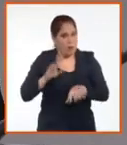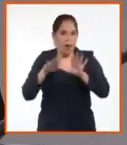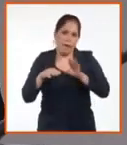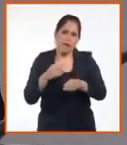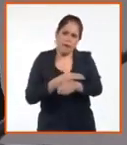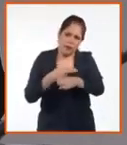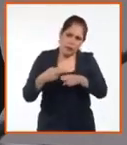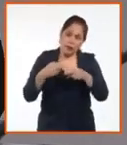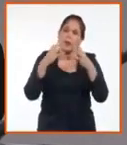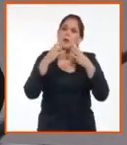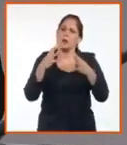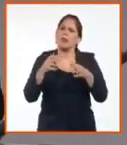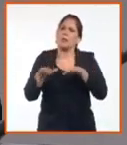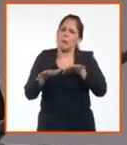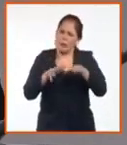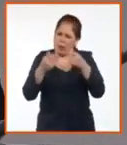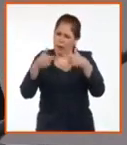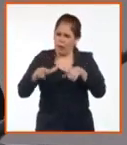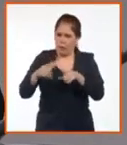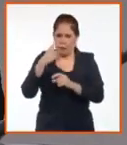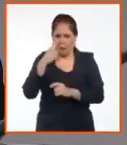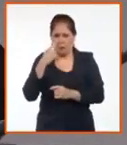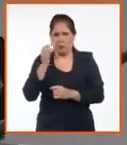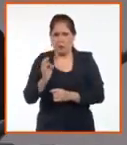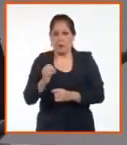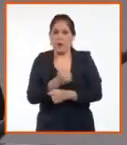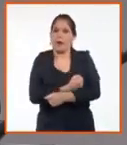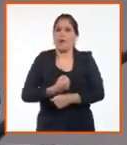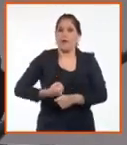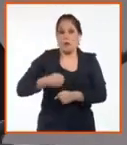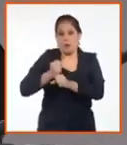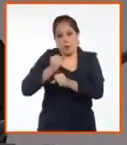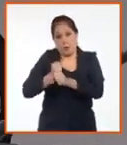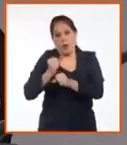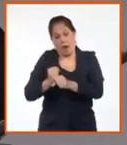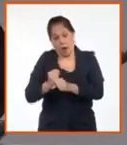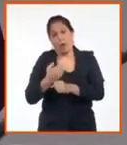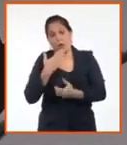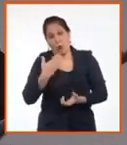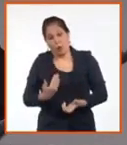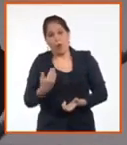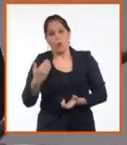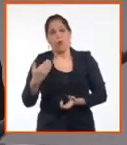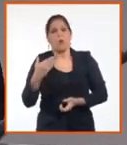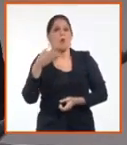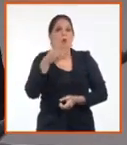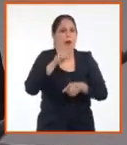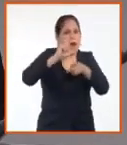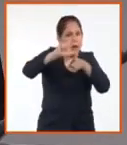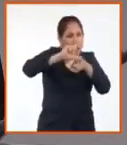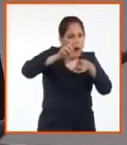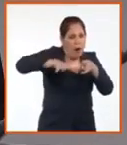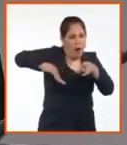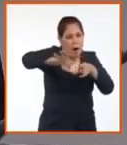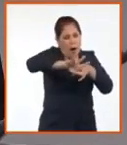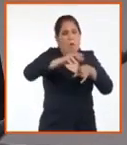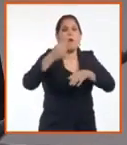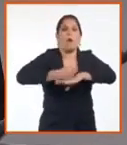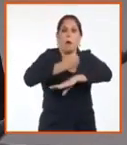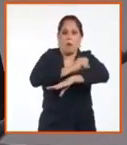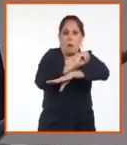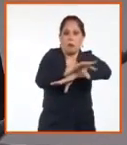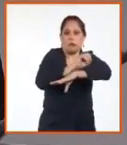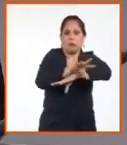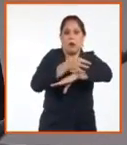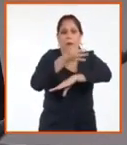prepara algunos vídeos y que donde se ve realmente cómo y cómo llega a los lugares más intrincados esta empresa en